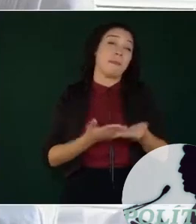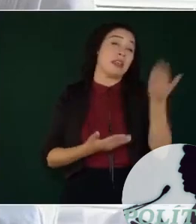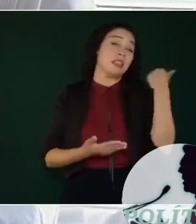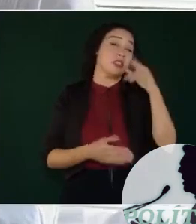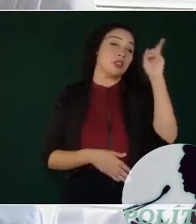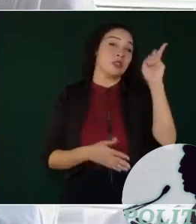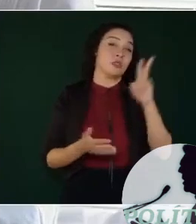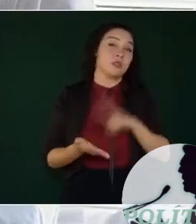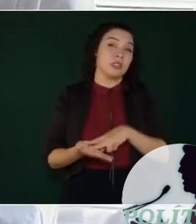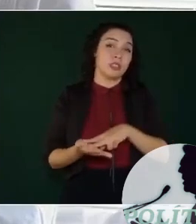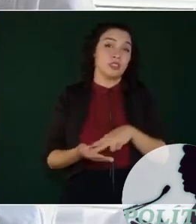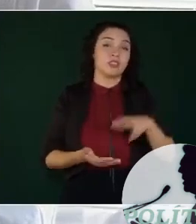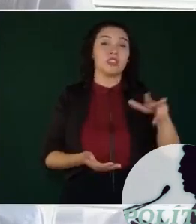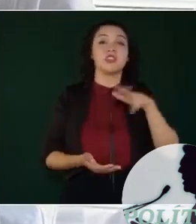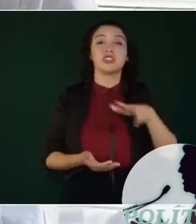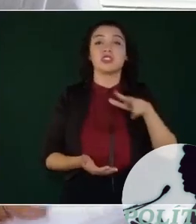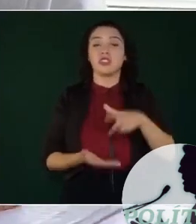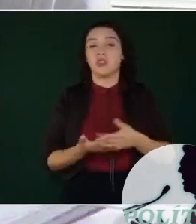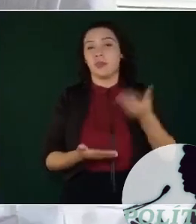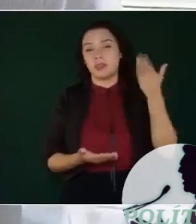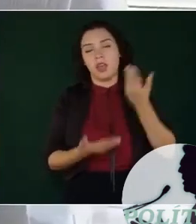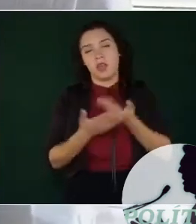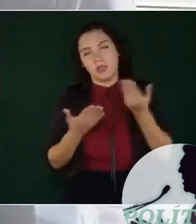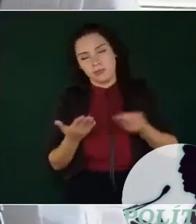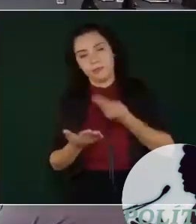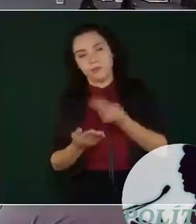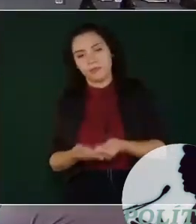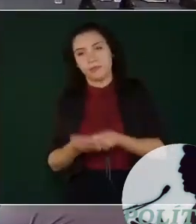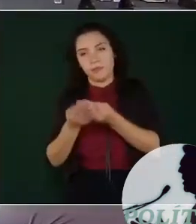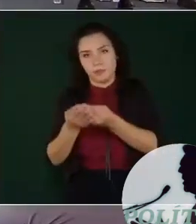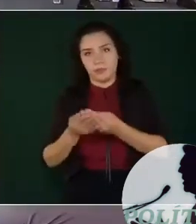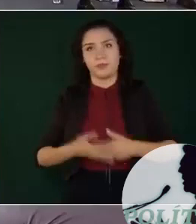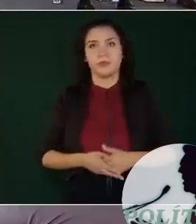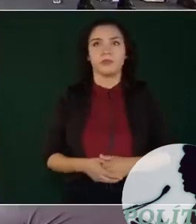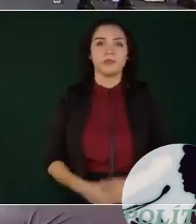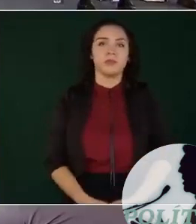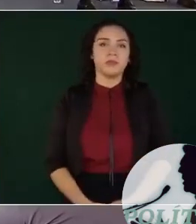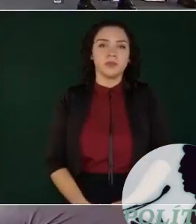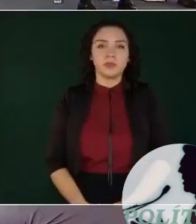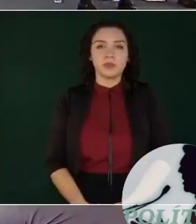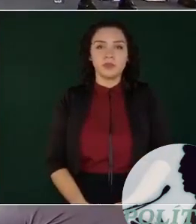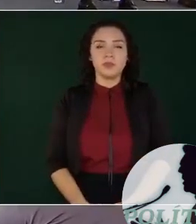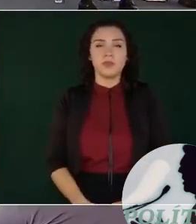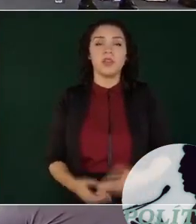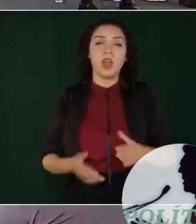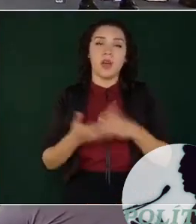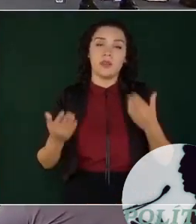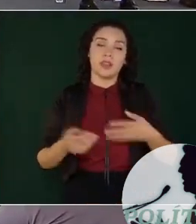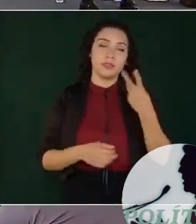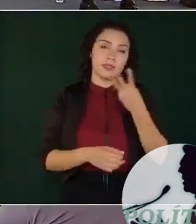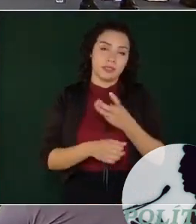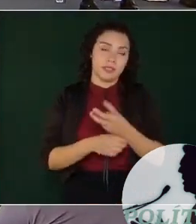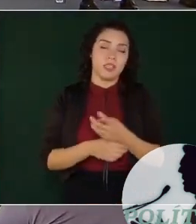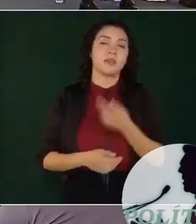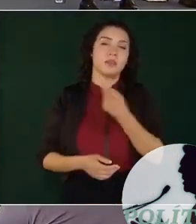año 2018. Se lo hago llegar al señor Jesús. Ok. Mi tercera pregunta: en